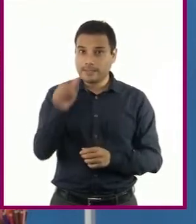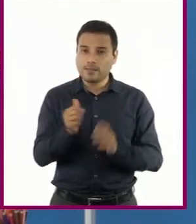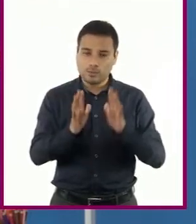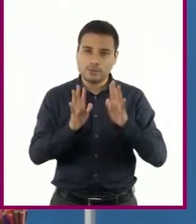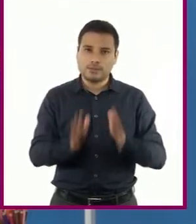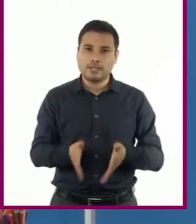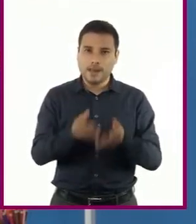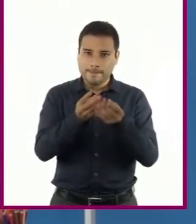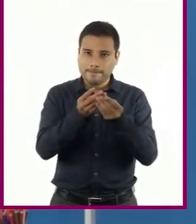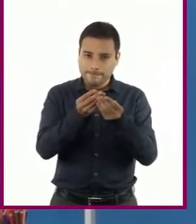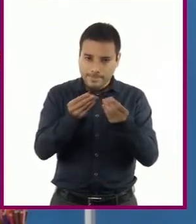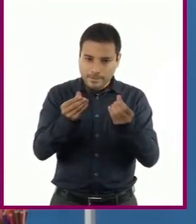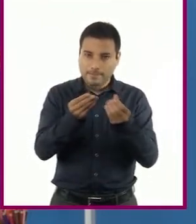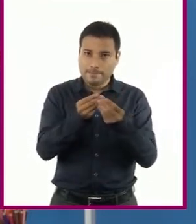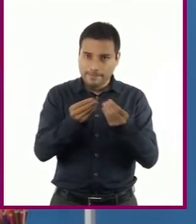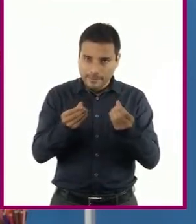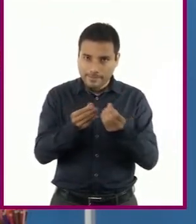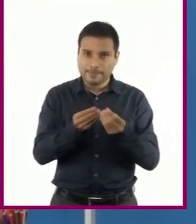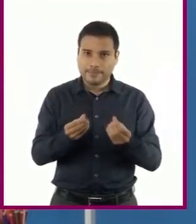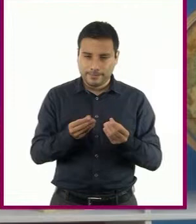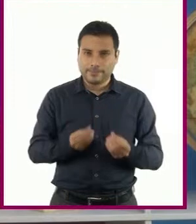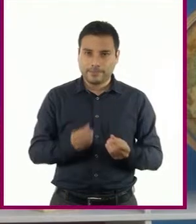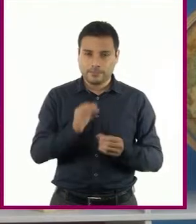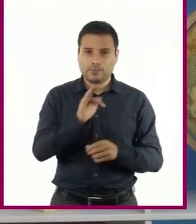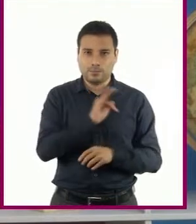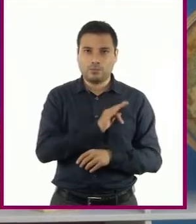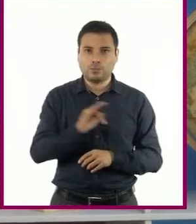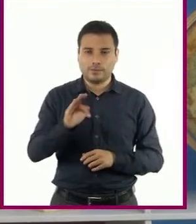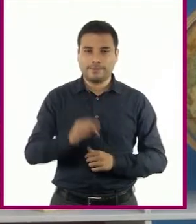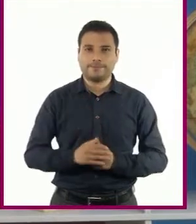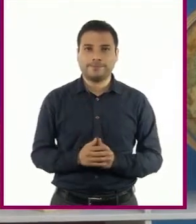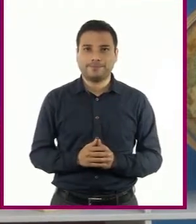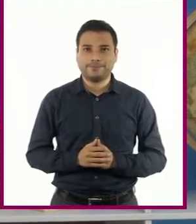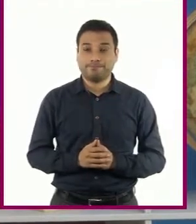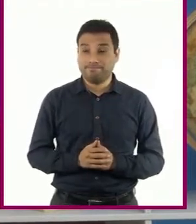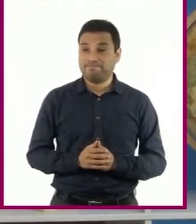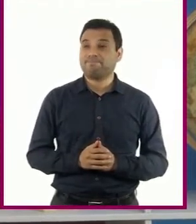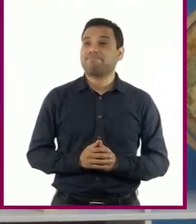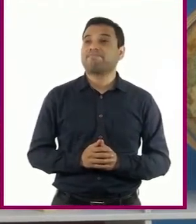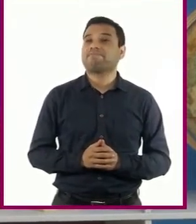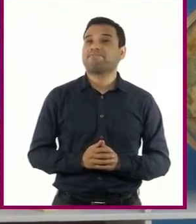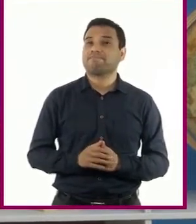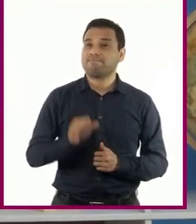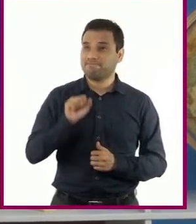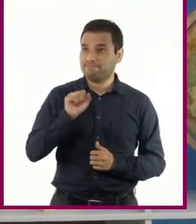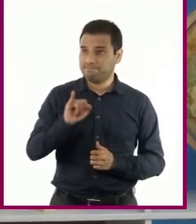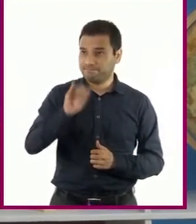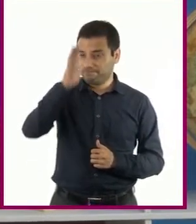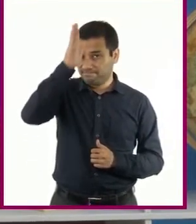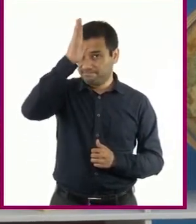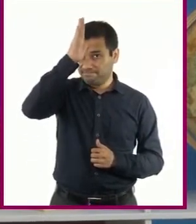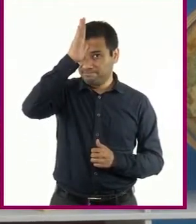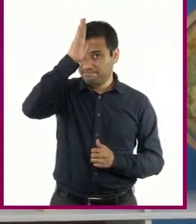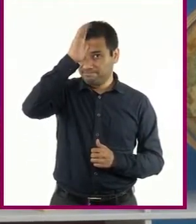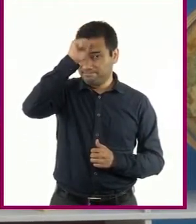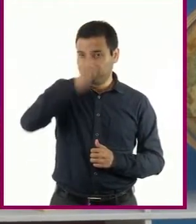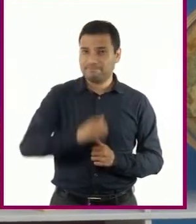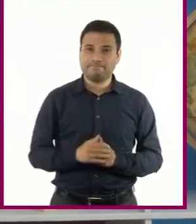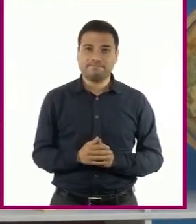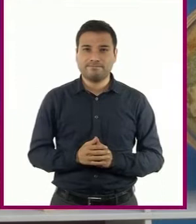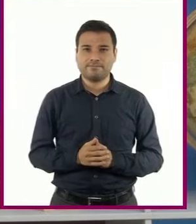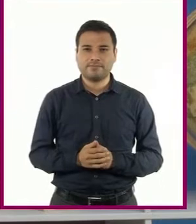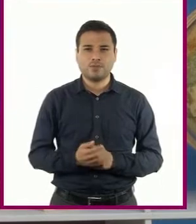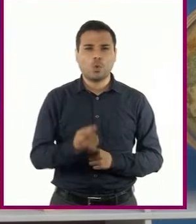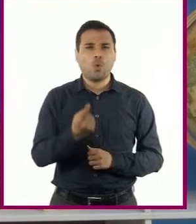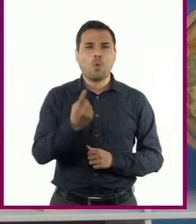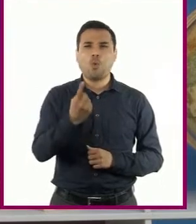trabaje comprometidamente en su resolución. Concuerdo con usted, maestro. Uno de los objetivos